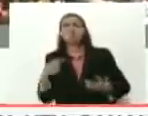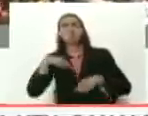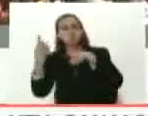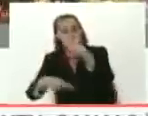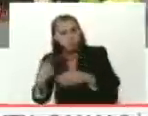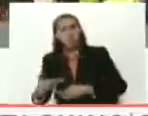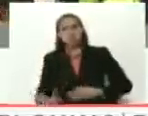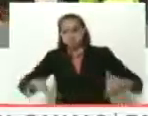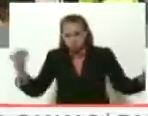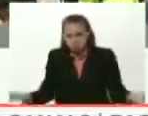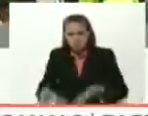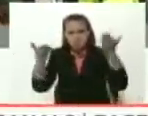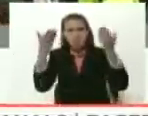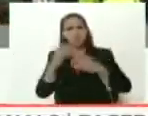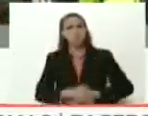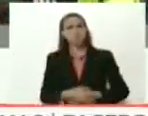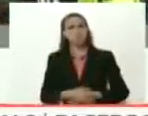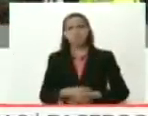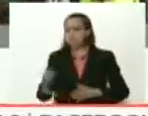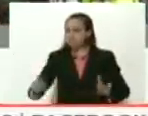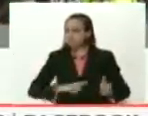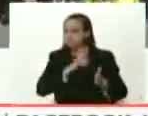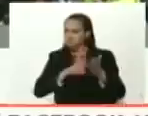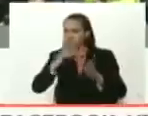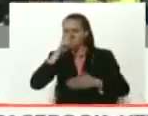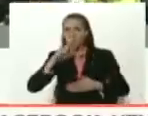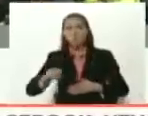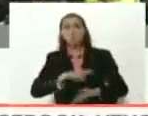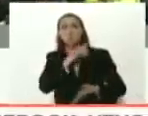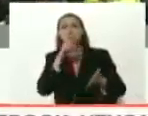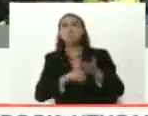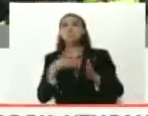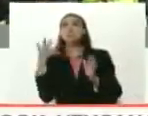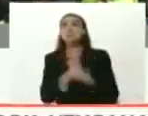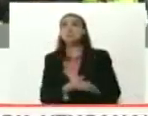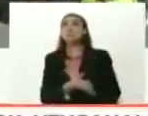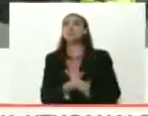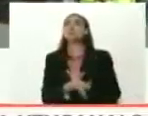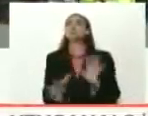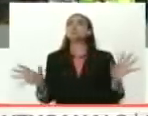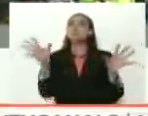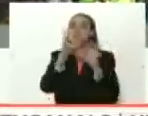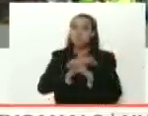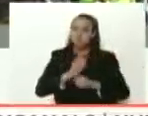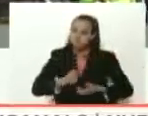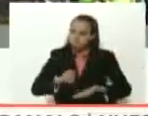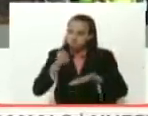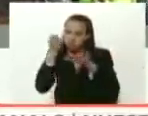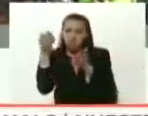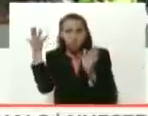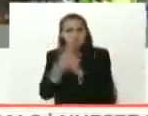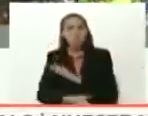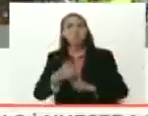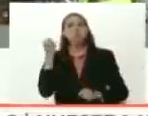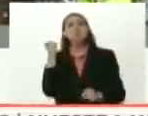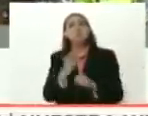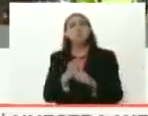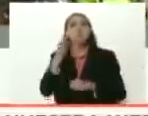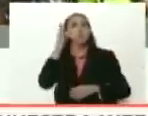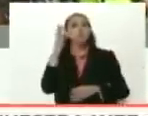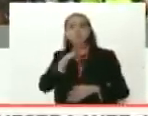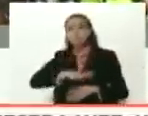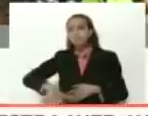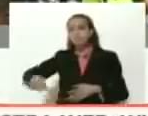días del año, con sus respectivas noches, un reconocimiento a la mujer por su trabajo, sobre todo a la